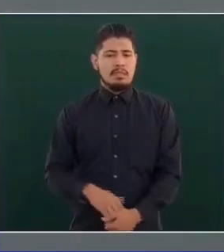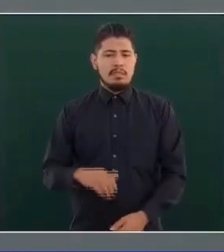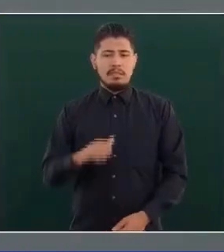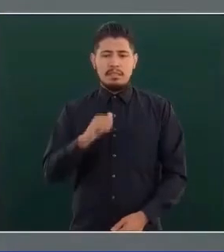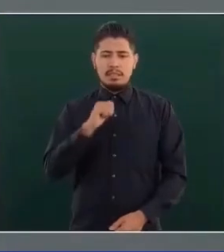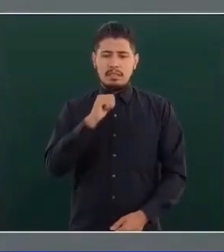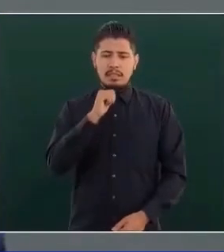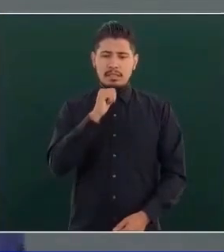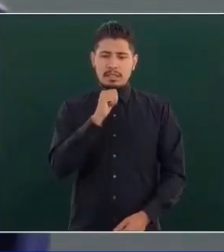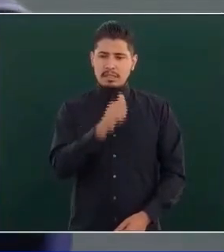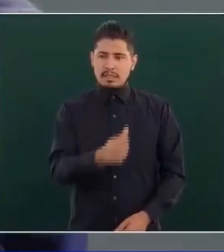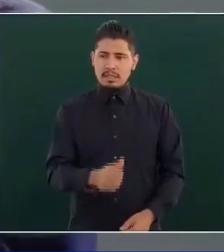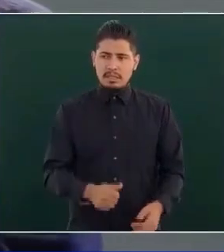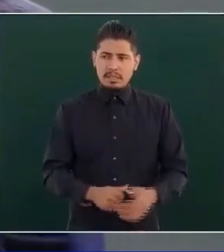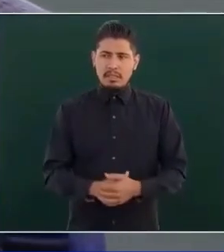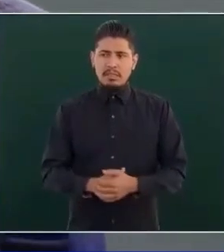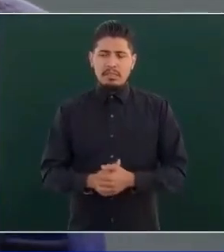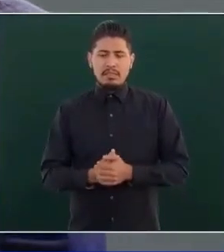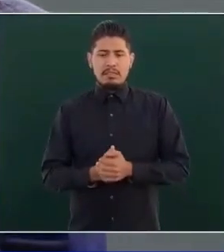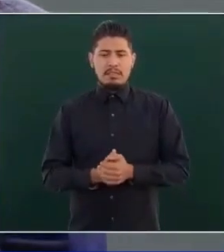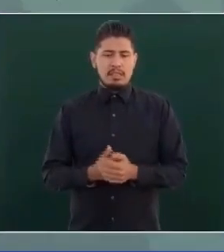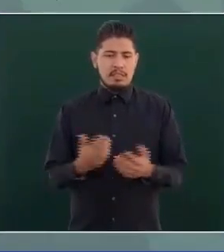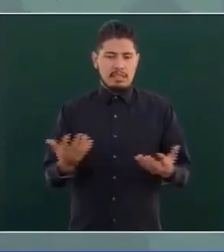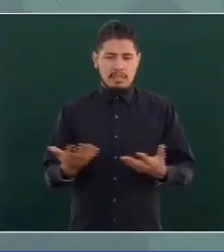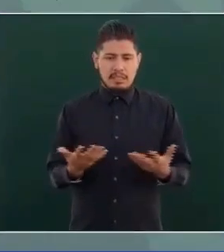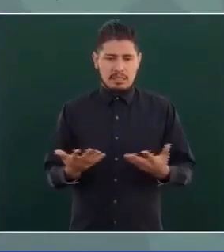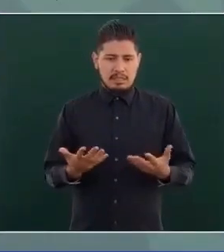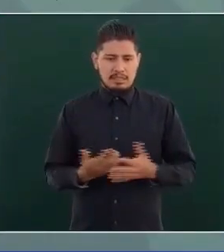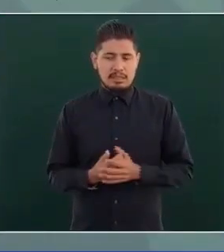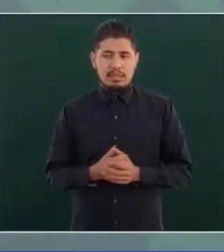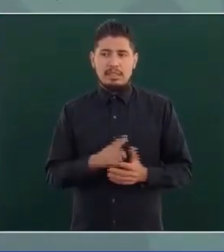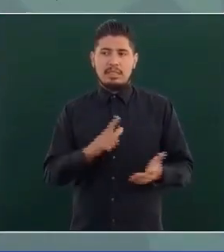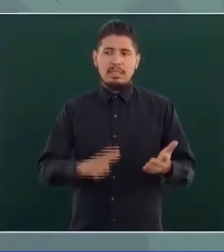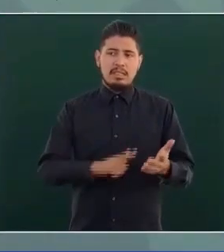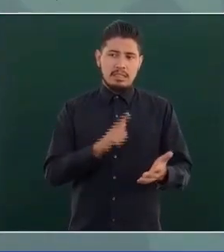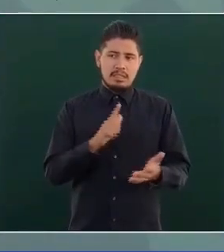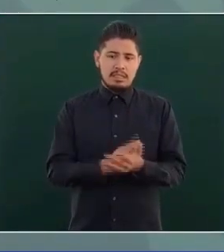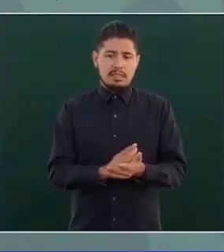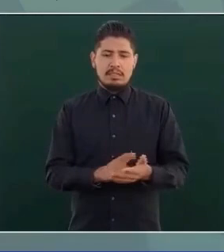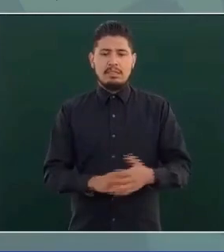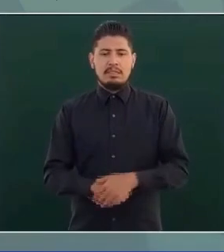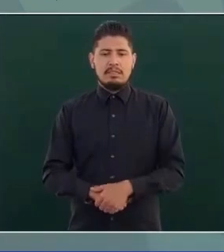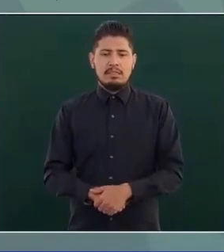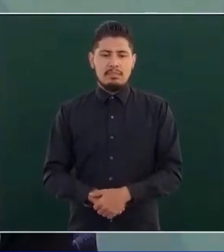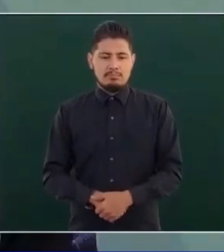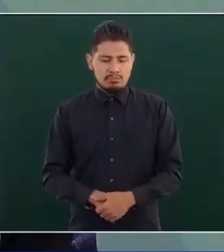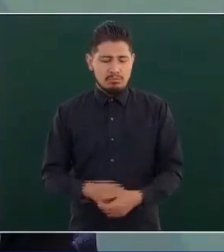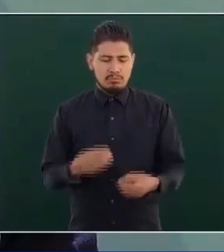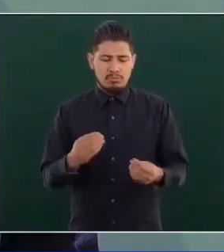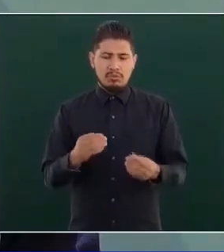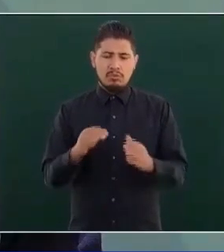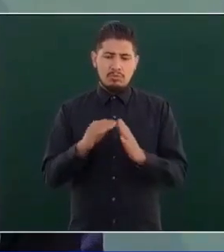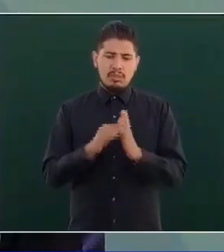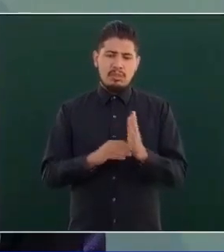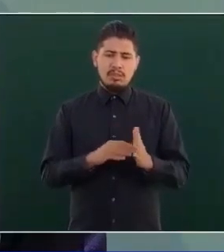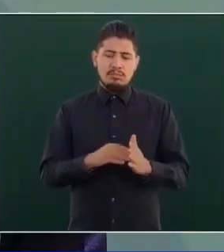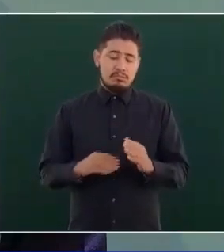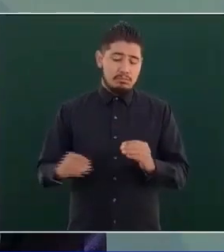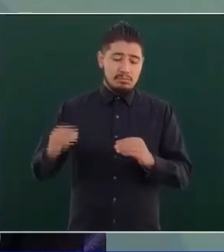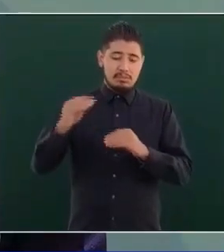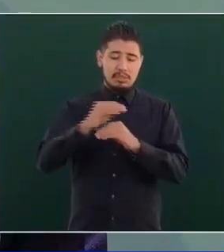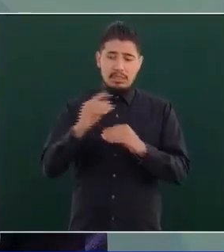nada se hace al margen de la ley, ni mucho menos por encima de la ley.